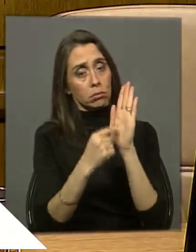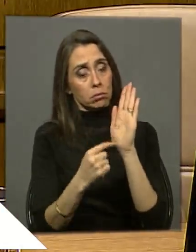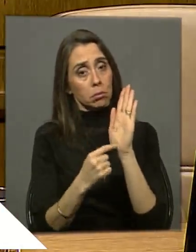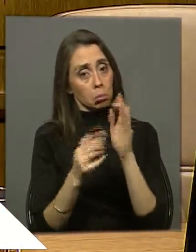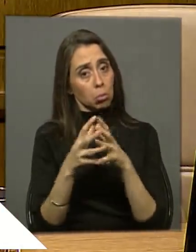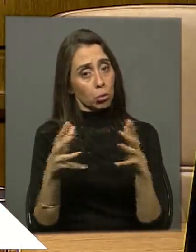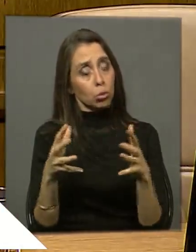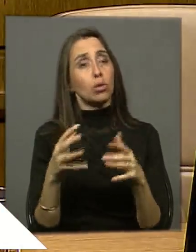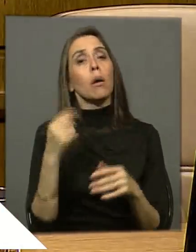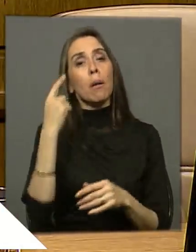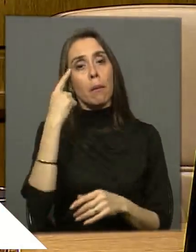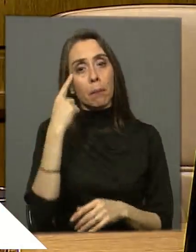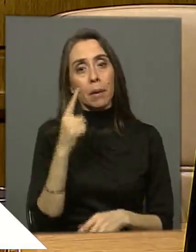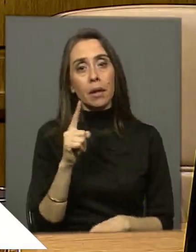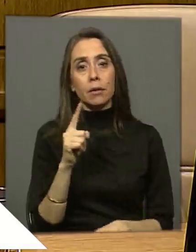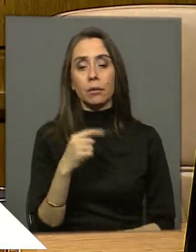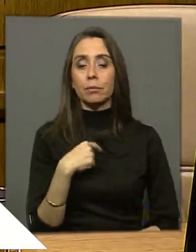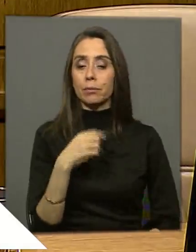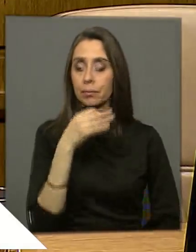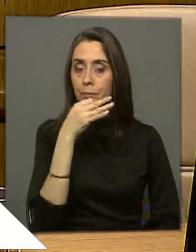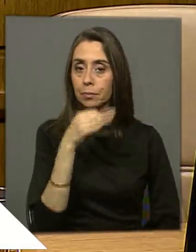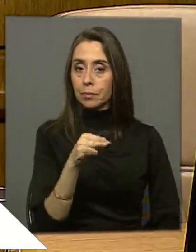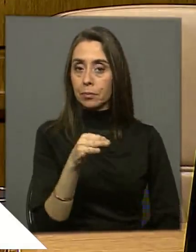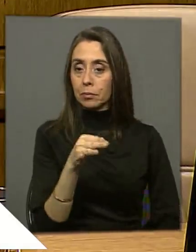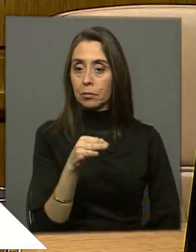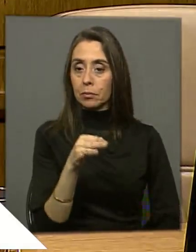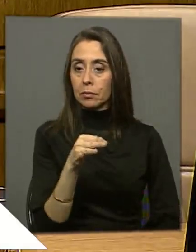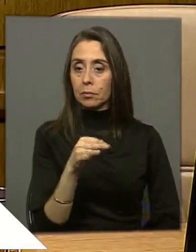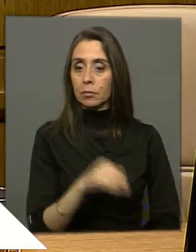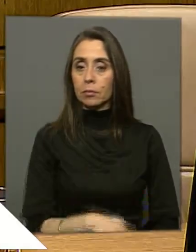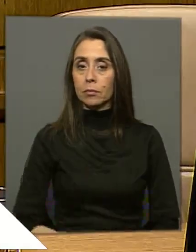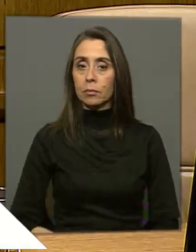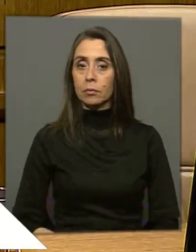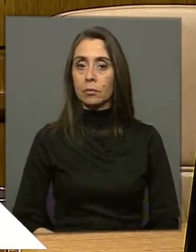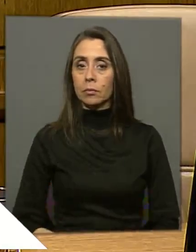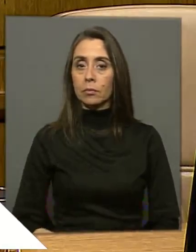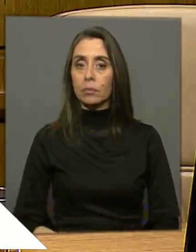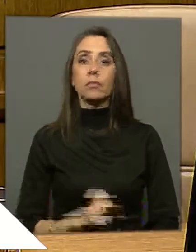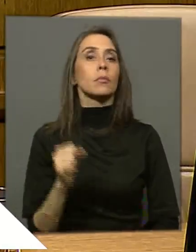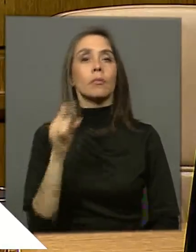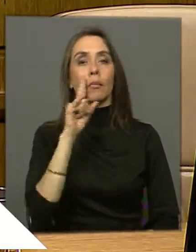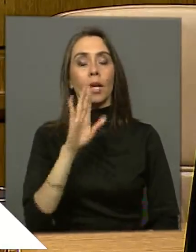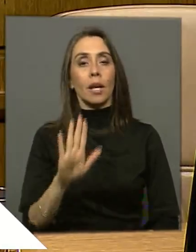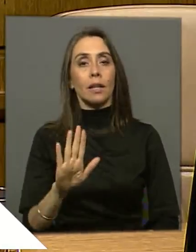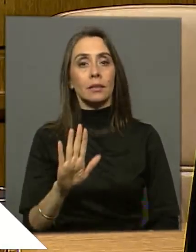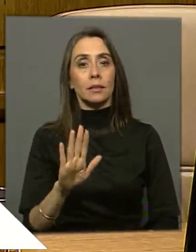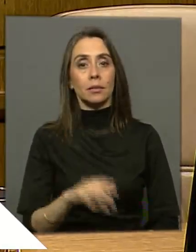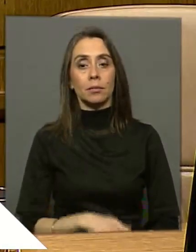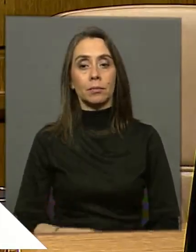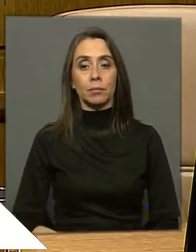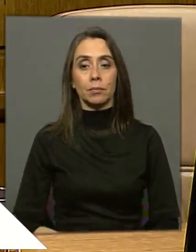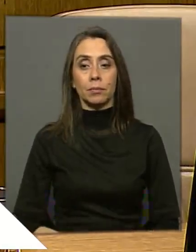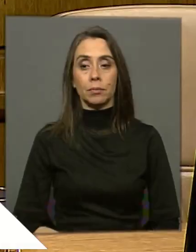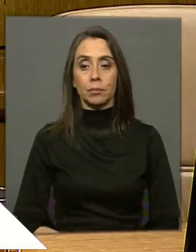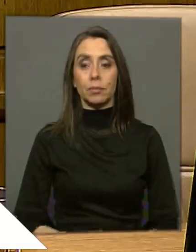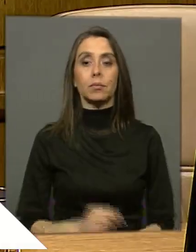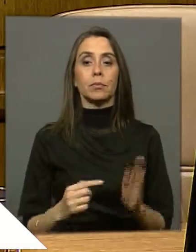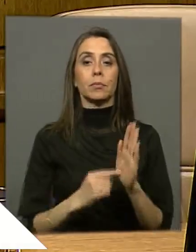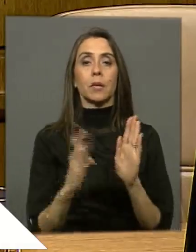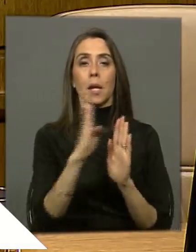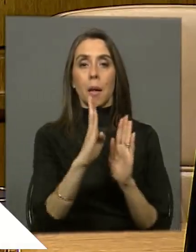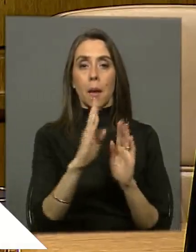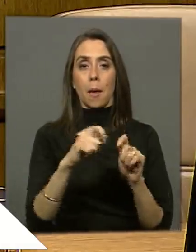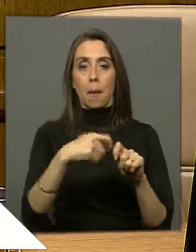que, como ha sido la tónica, plantea beneficios